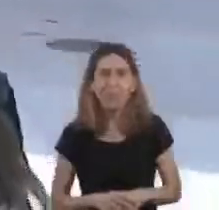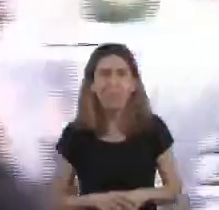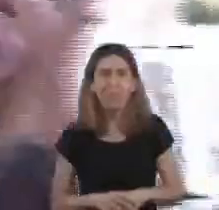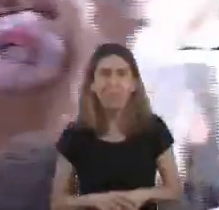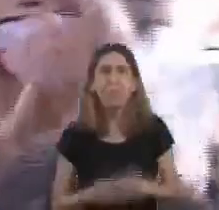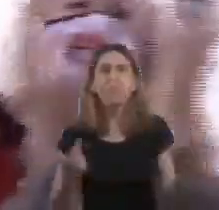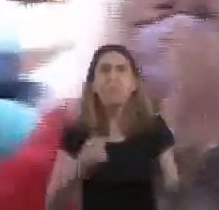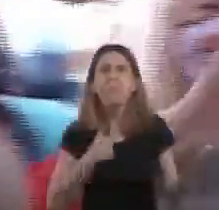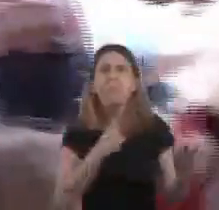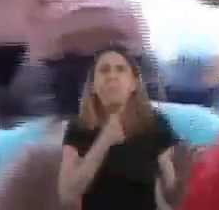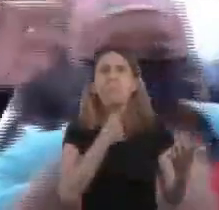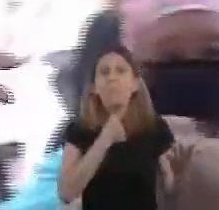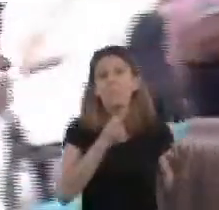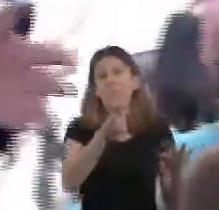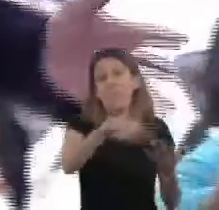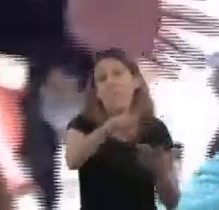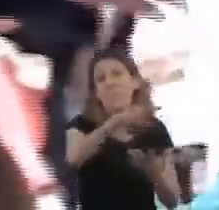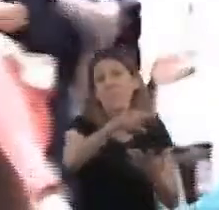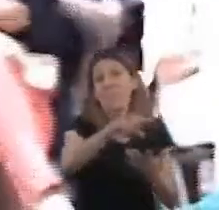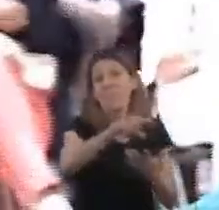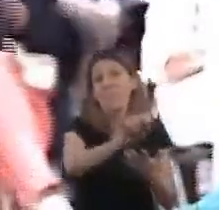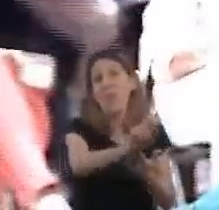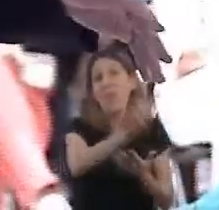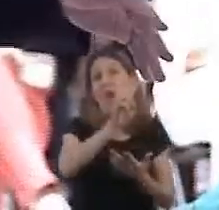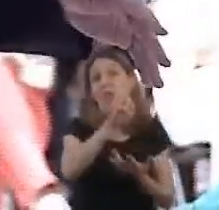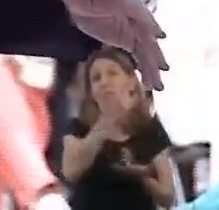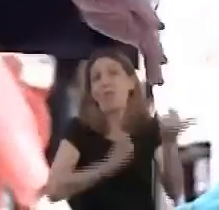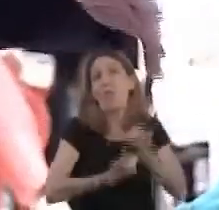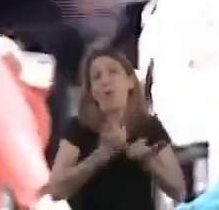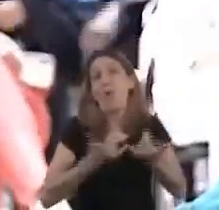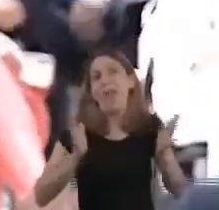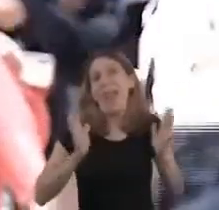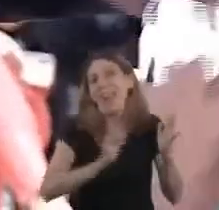Yo quería que escuchemos dos de las